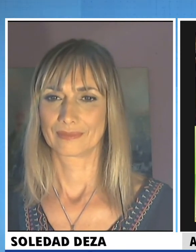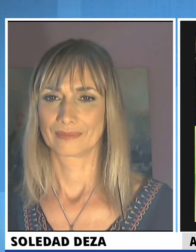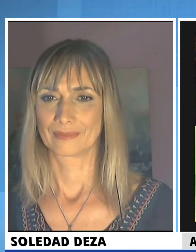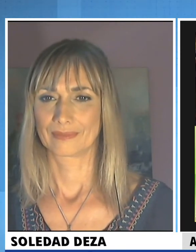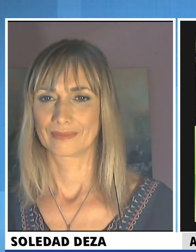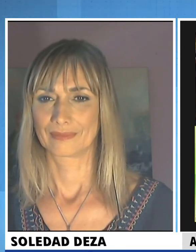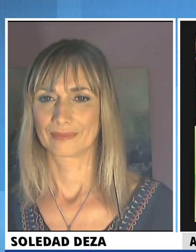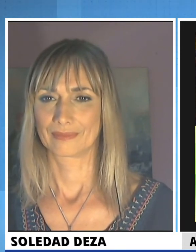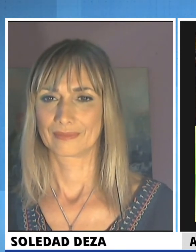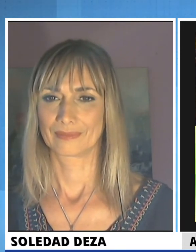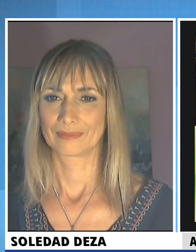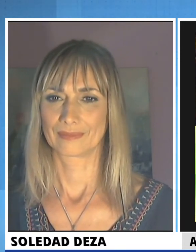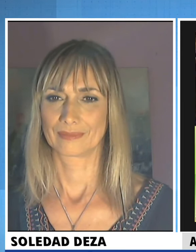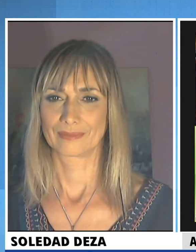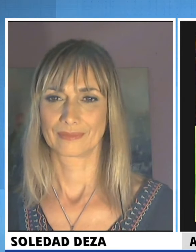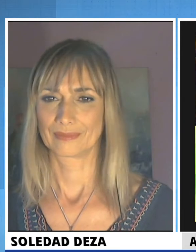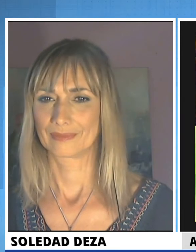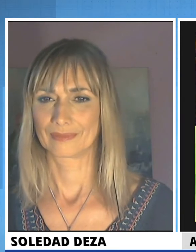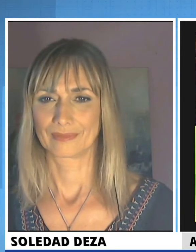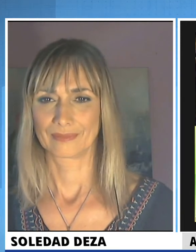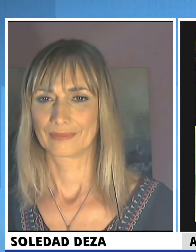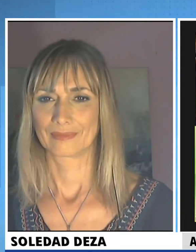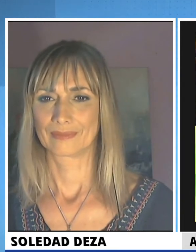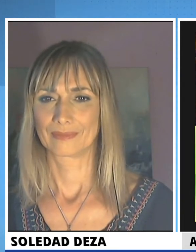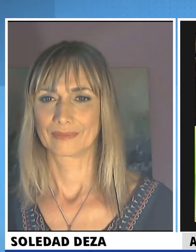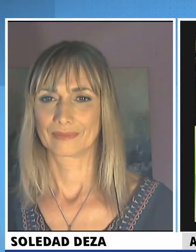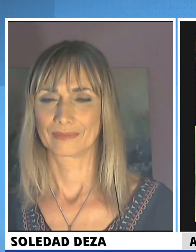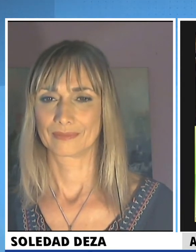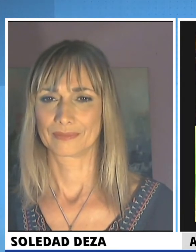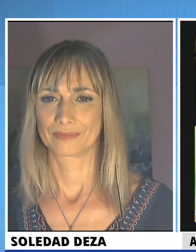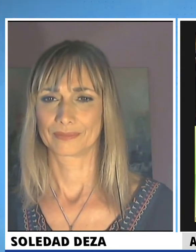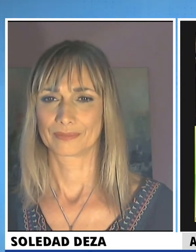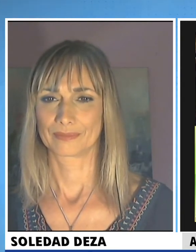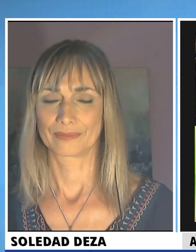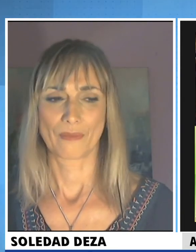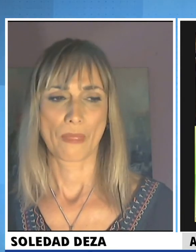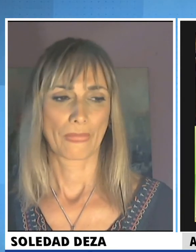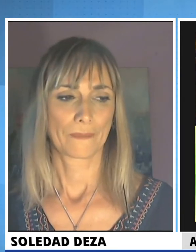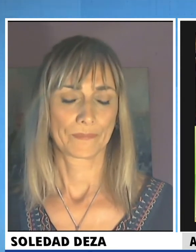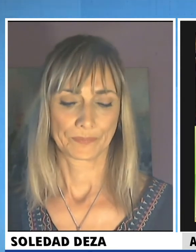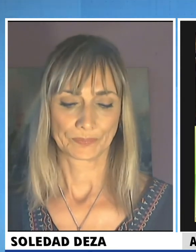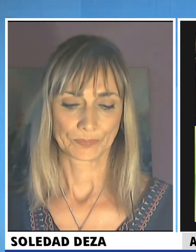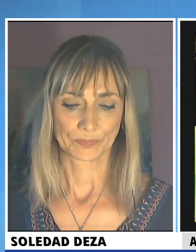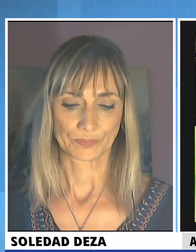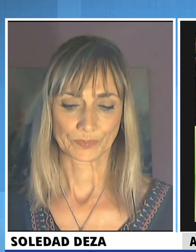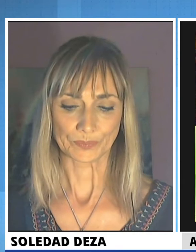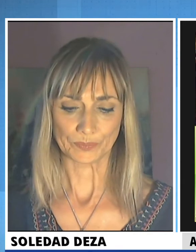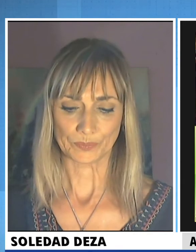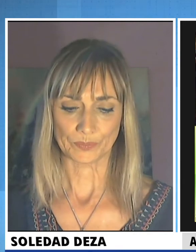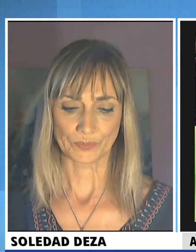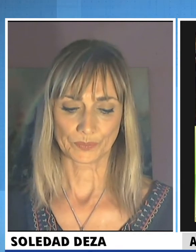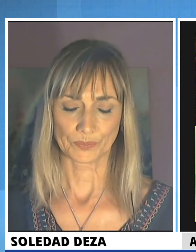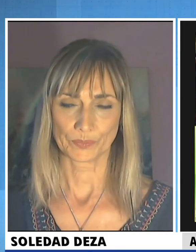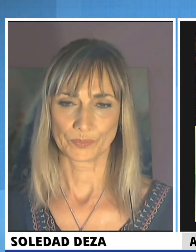relación desigual de poder, que es la que propicia la violencia, son una serie de paradigmas culturales que son los que hay que